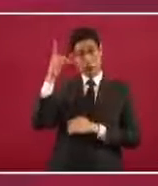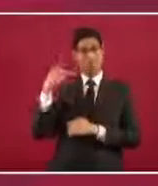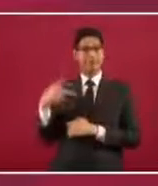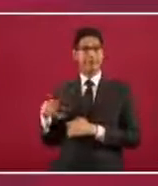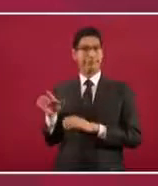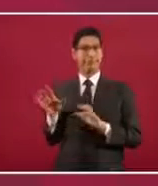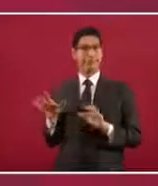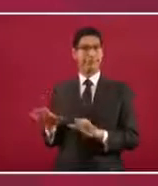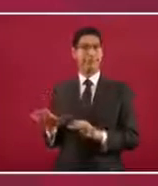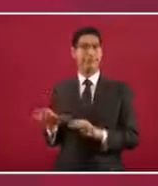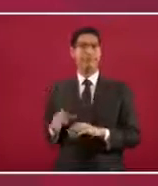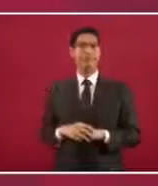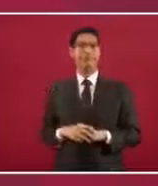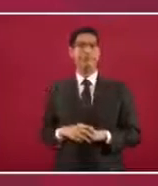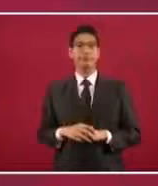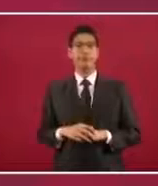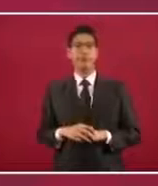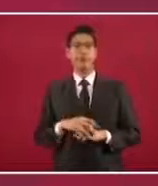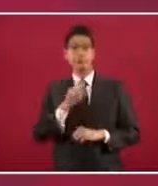Se hizo un avalúo